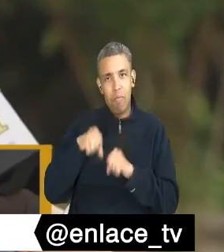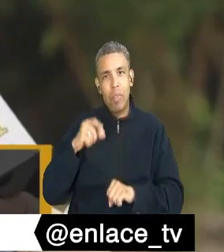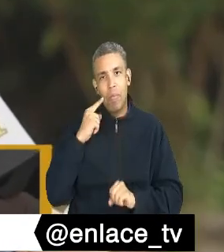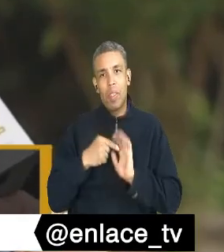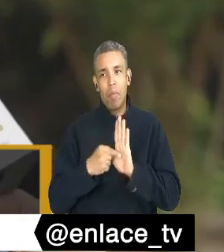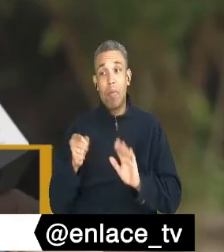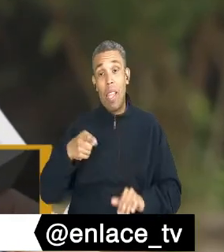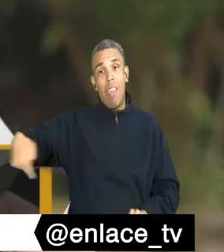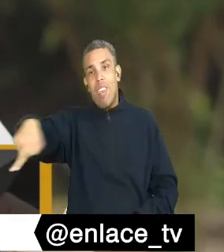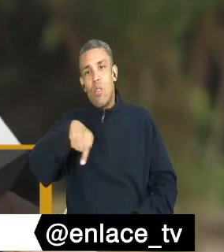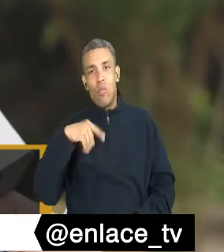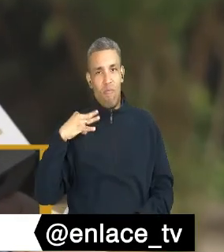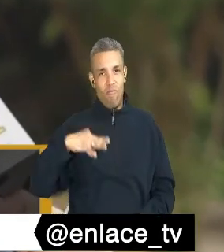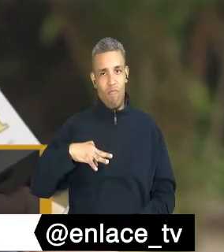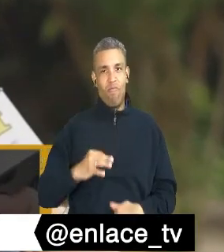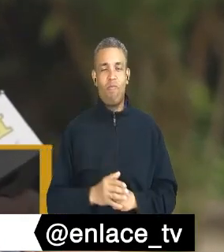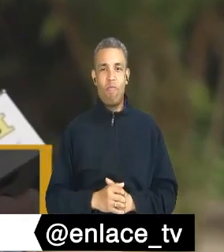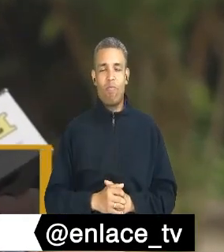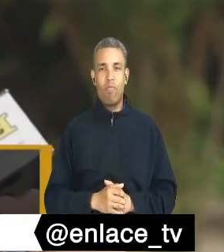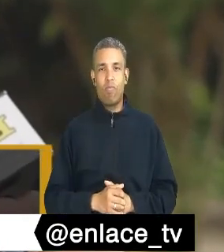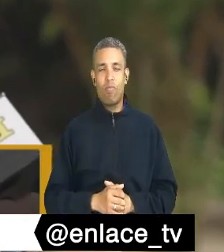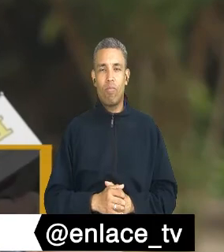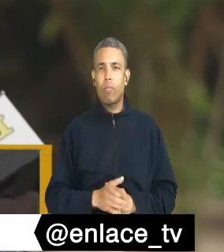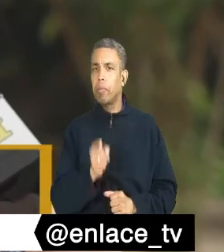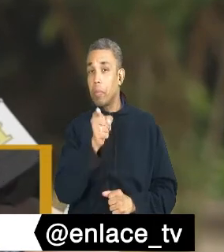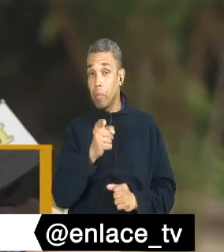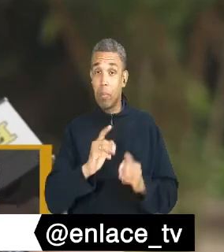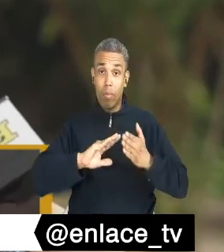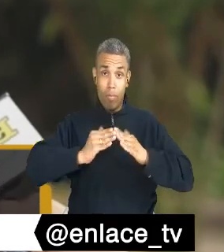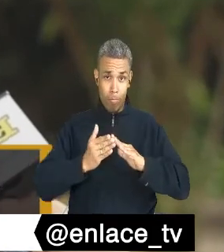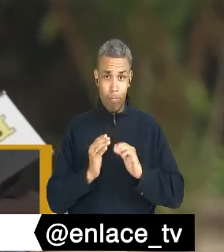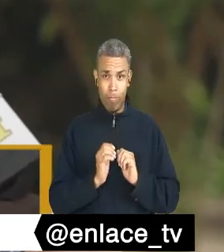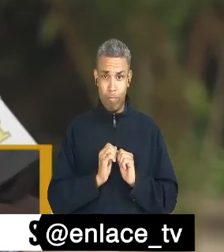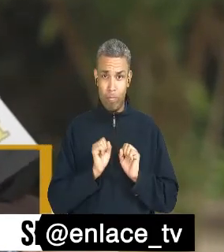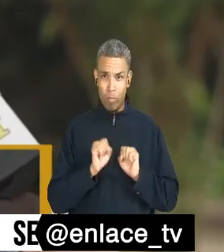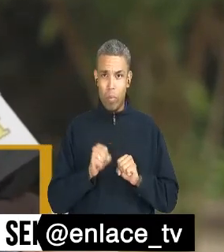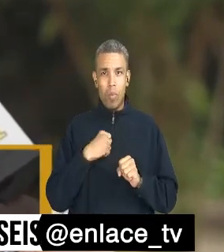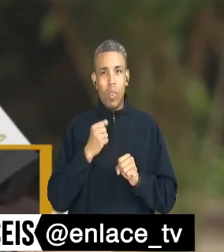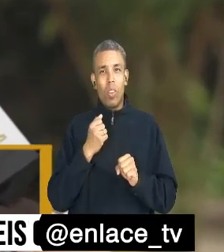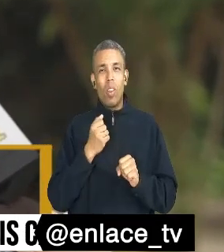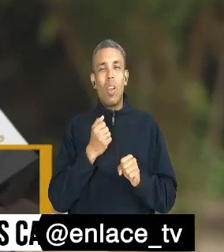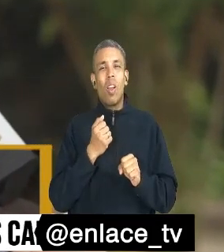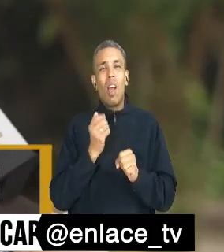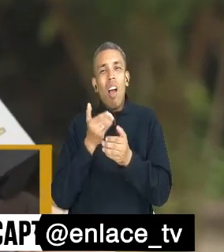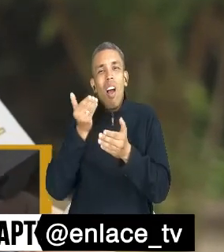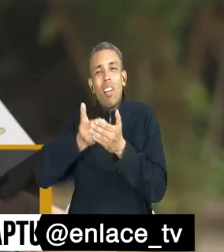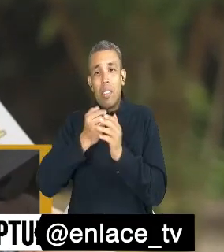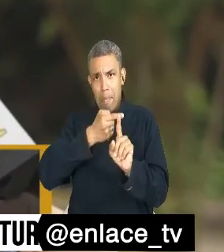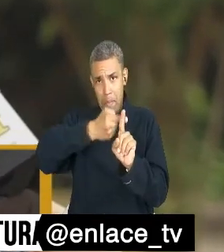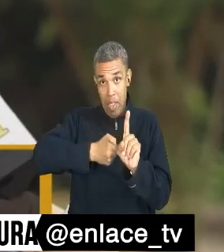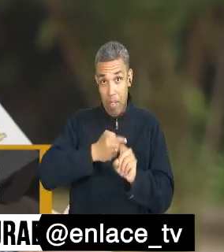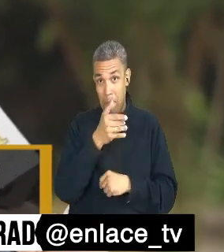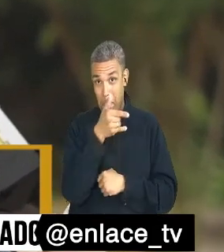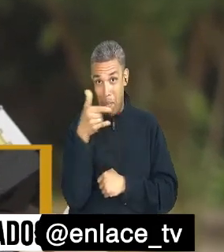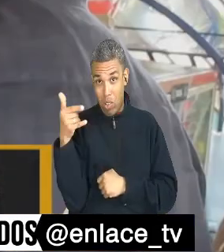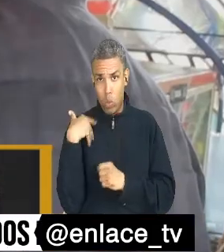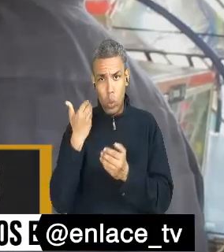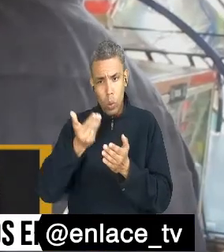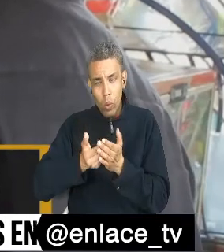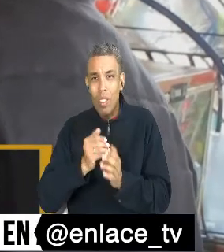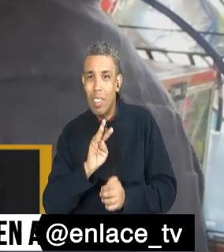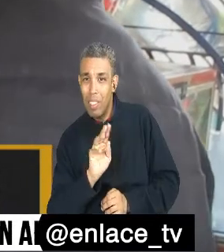todos los contribuyentes o las personas del municipio de Barranca Bermeja, que hasta el 31 de marzo tenemos el descuento